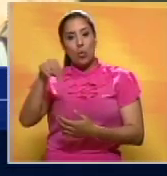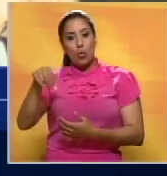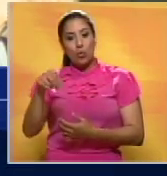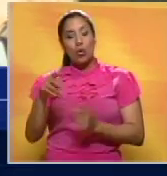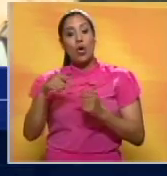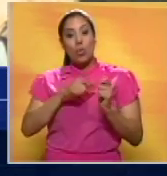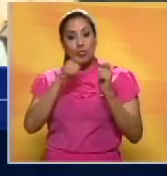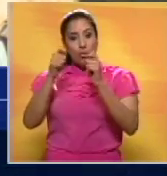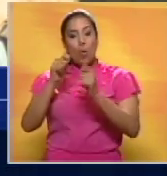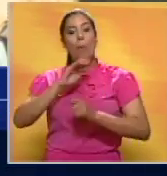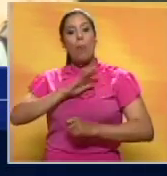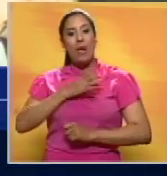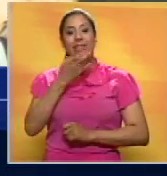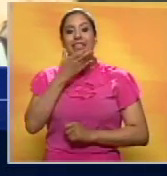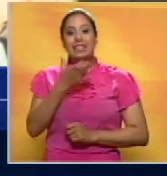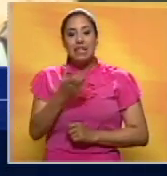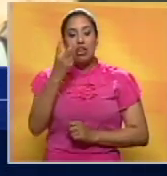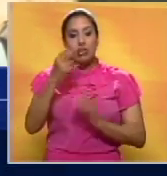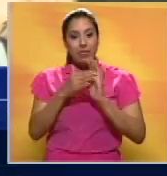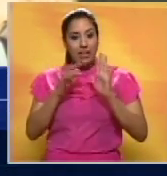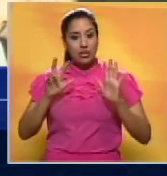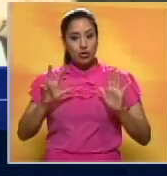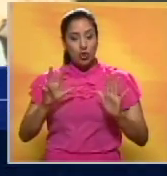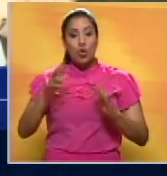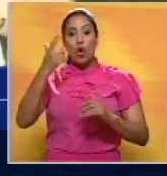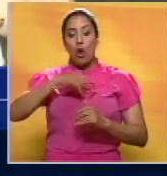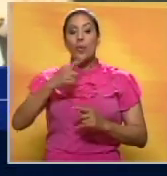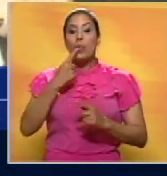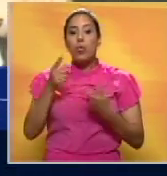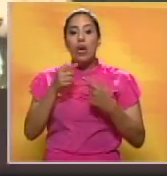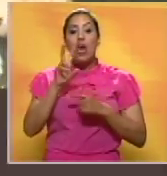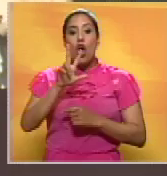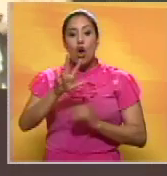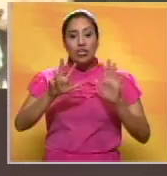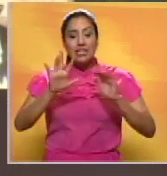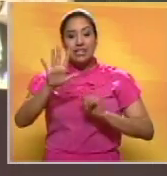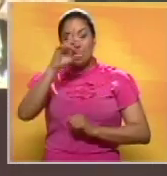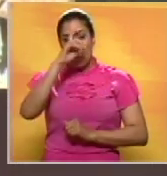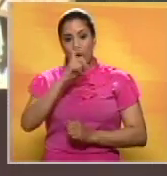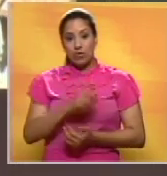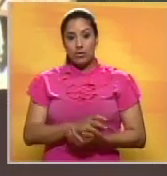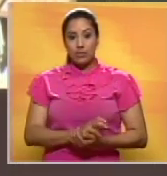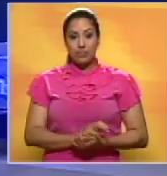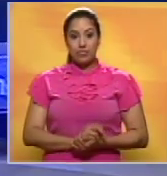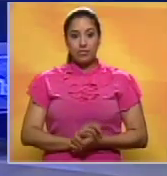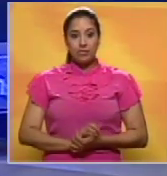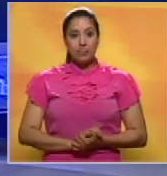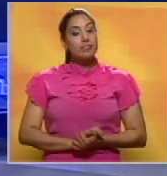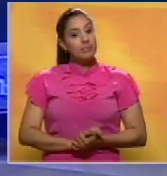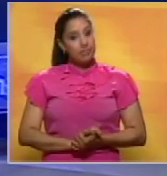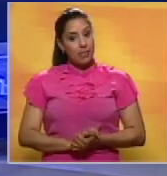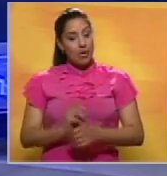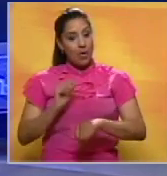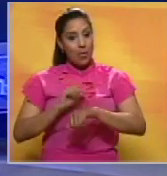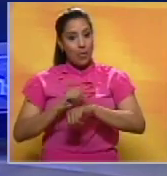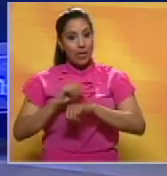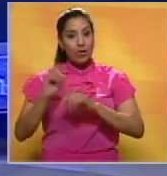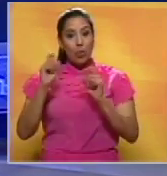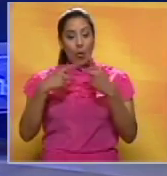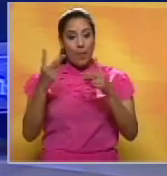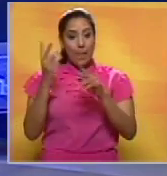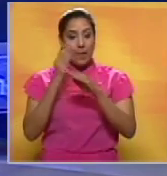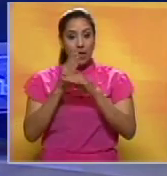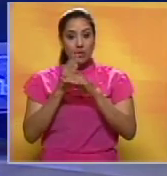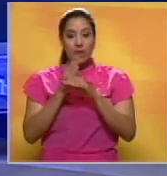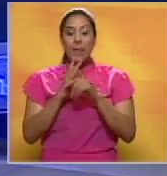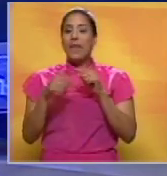La abdicación podría ser en diciembre de 2018 cuando cumpla 85 años. Es momento de hacer una nueva